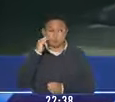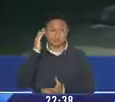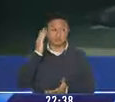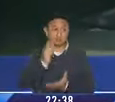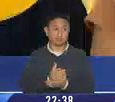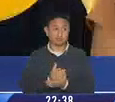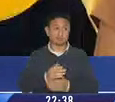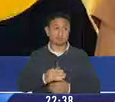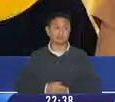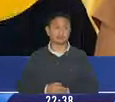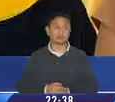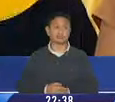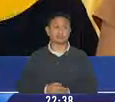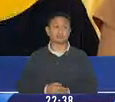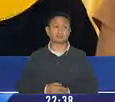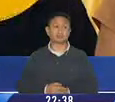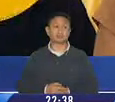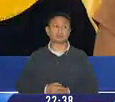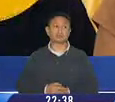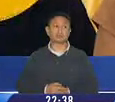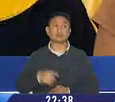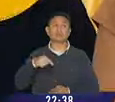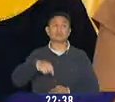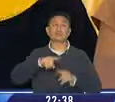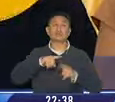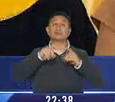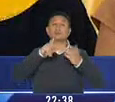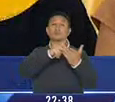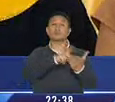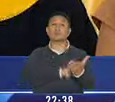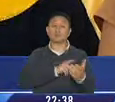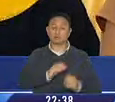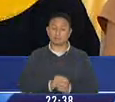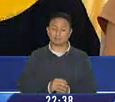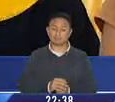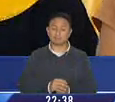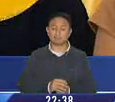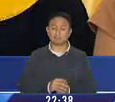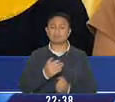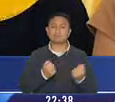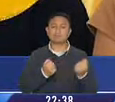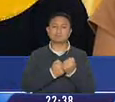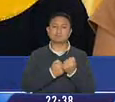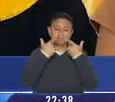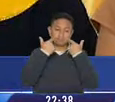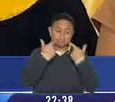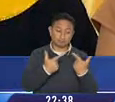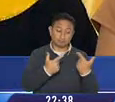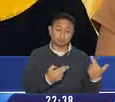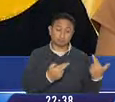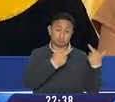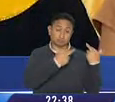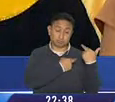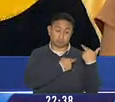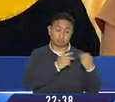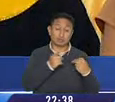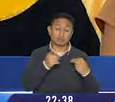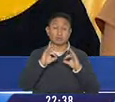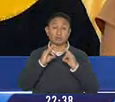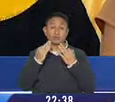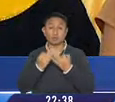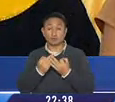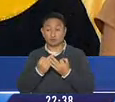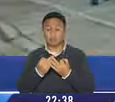infantil. Dentro del MIES tenemos diferentes programas. Tenemos apoyo y custodia en caso de que la familia esté